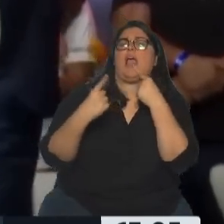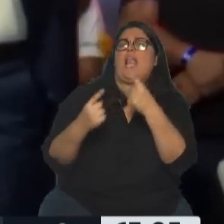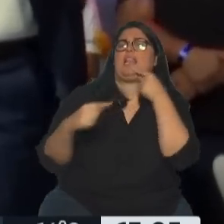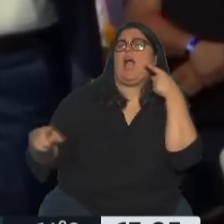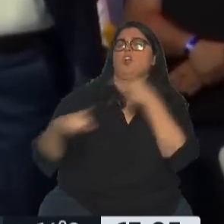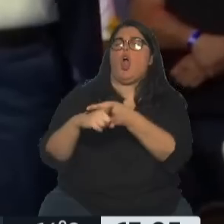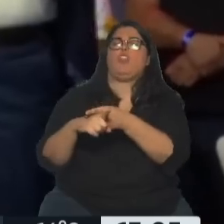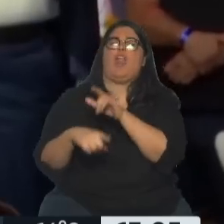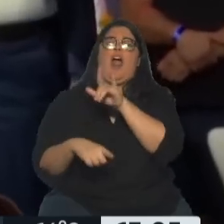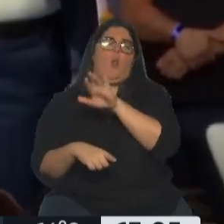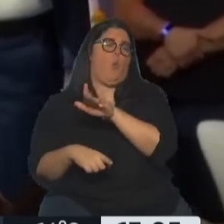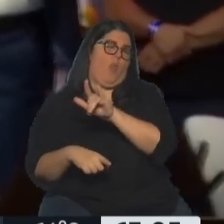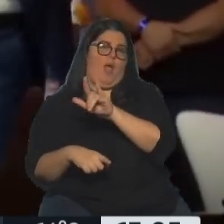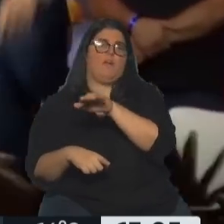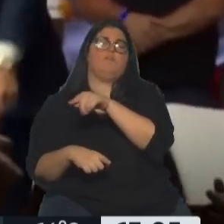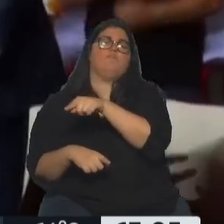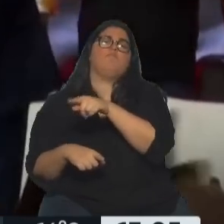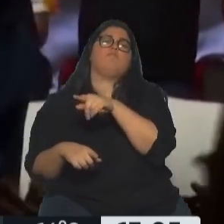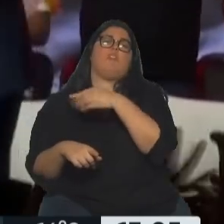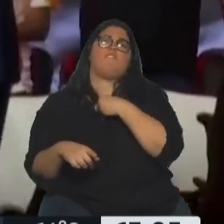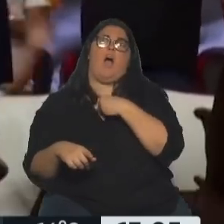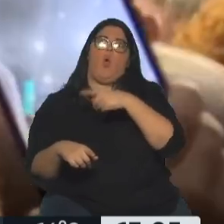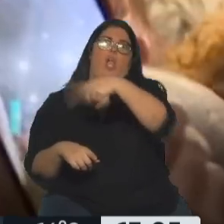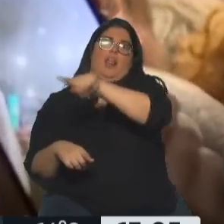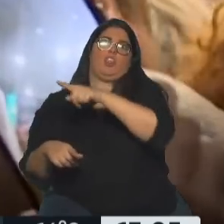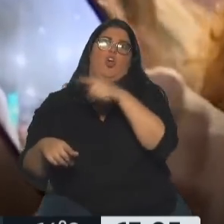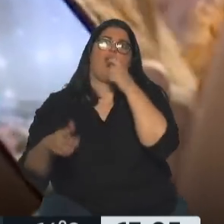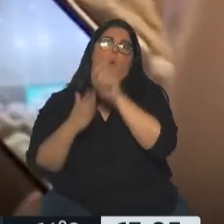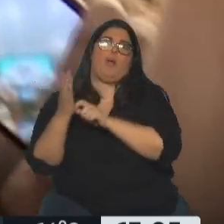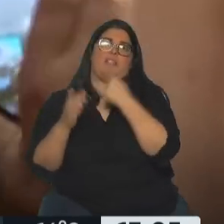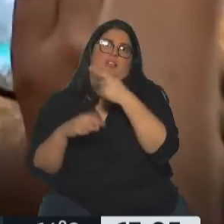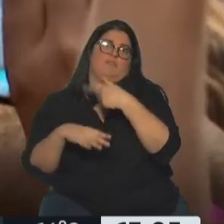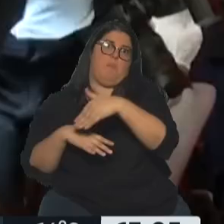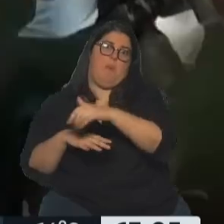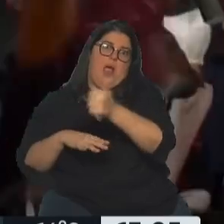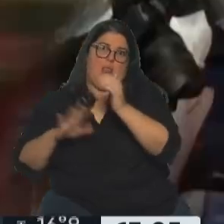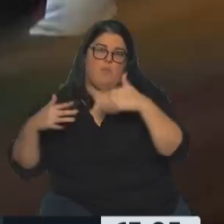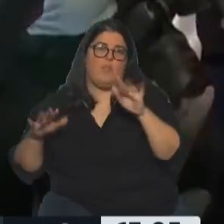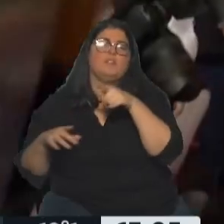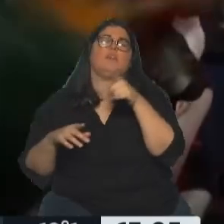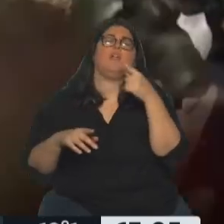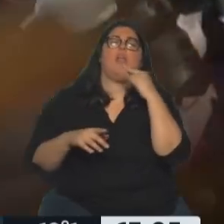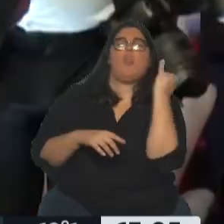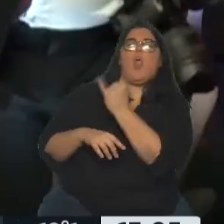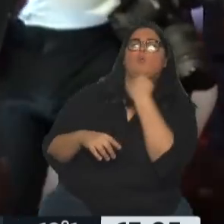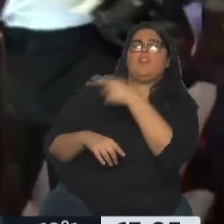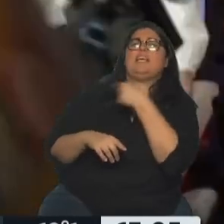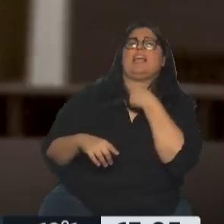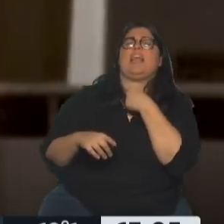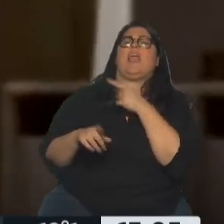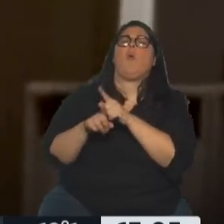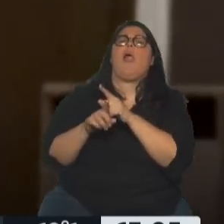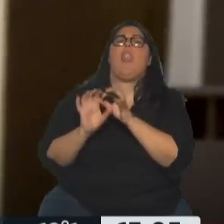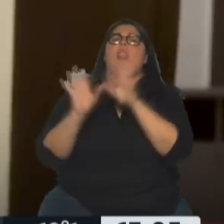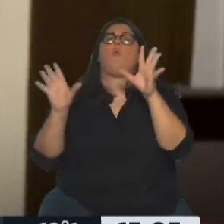Luiz Inácio Lula da Silva, favorito en las encuestas, al que acusó de querer cercenar libertades si vuelve al poder en los comicios del 2 de